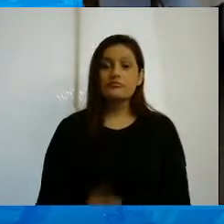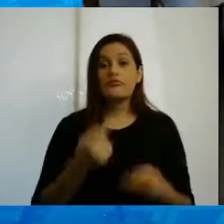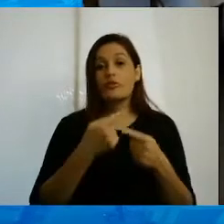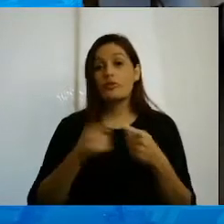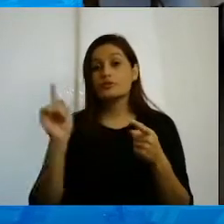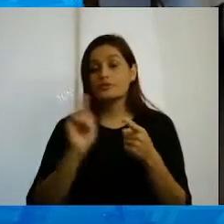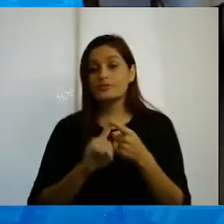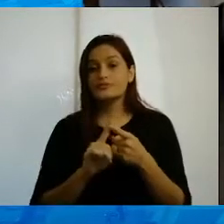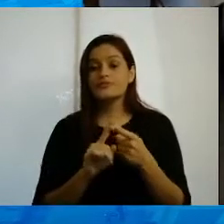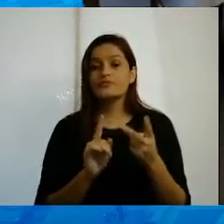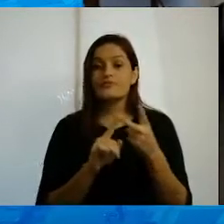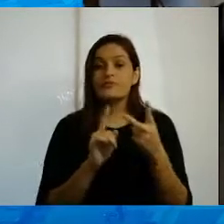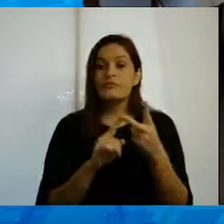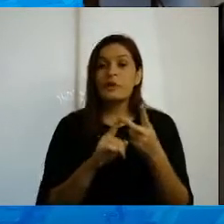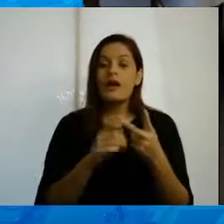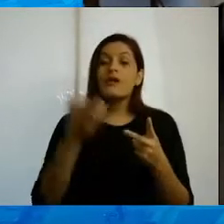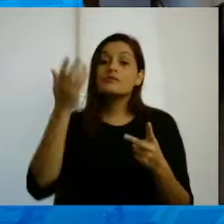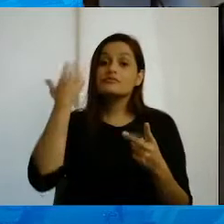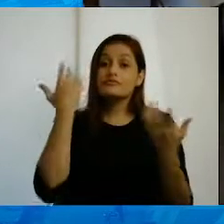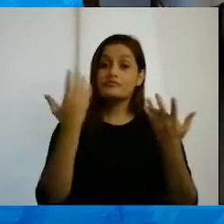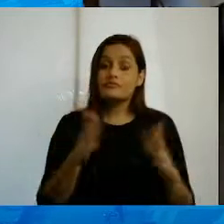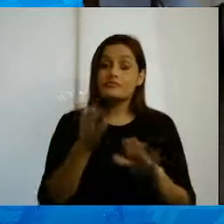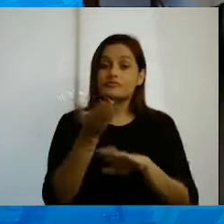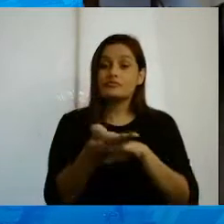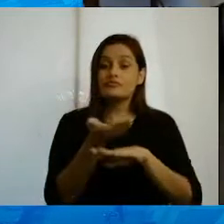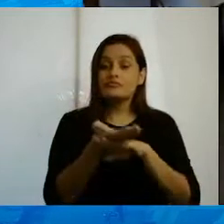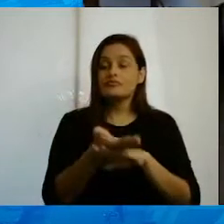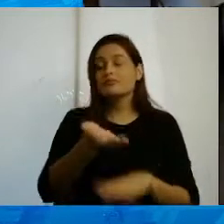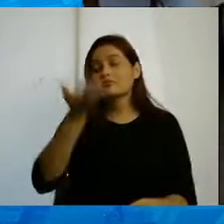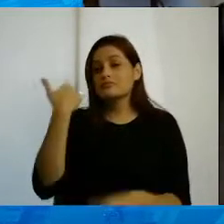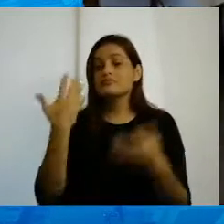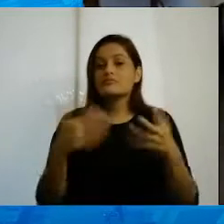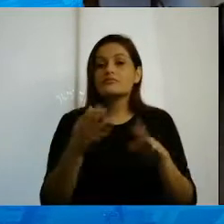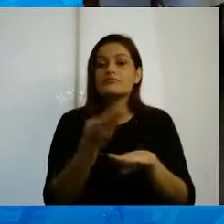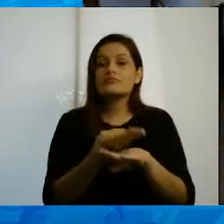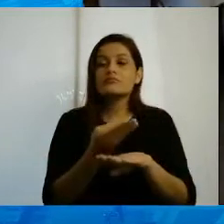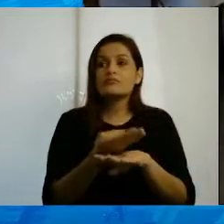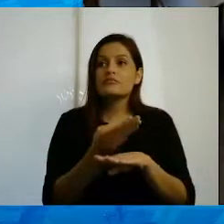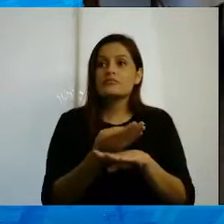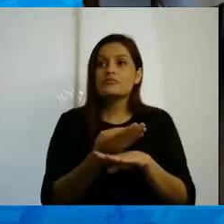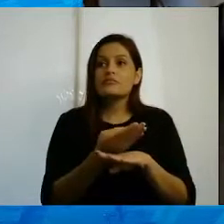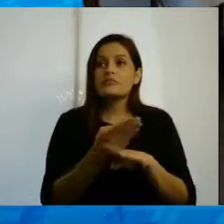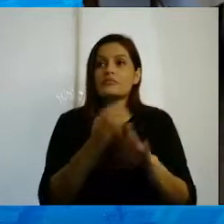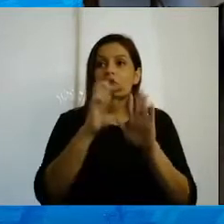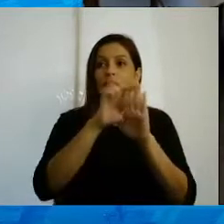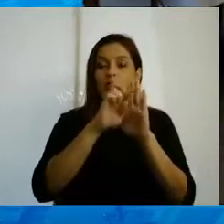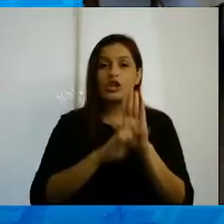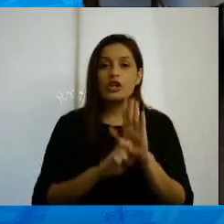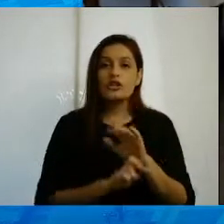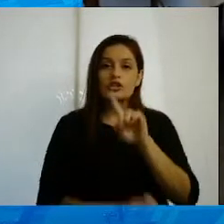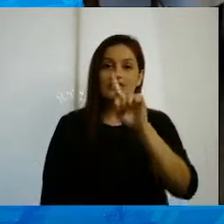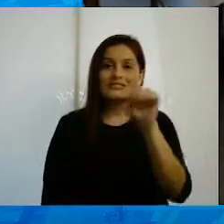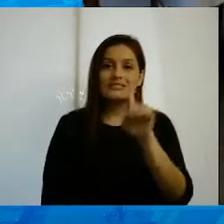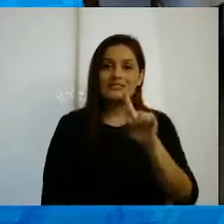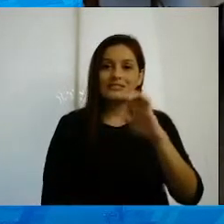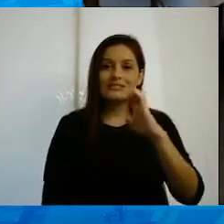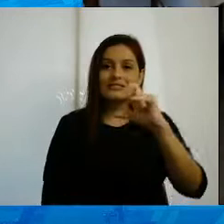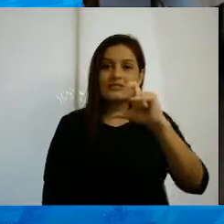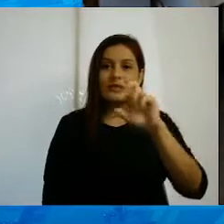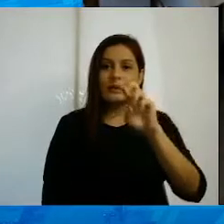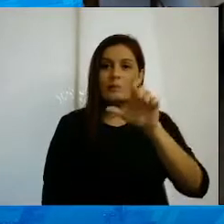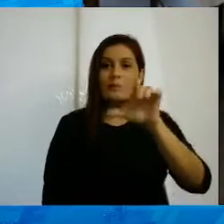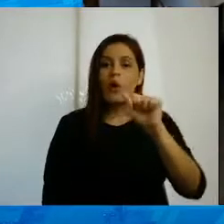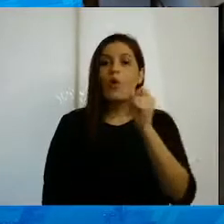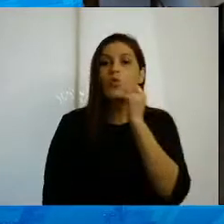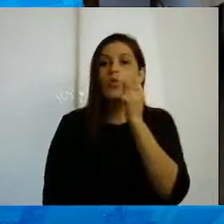es que también había pedido hace algunos consejos ya también el tema de la cartera de proyectos de CEPLAC, para saber, ¿cierto?, cuál es